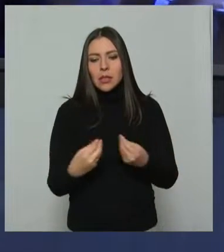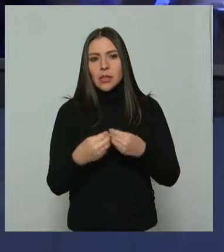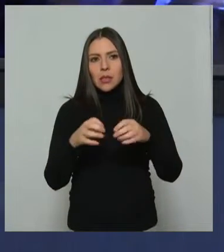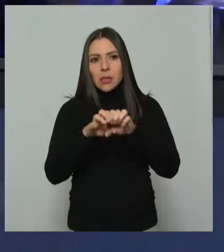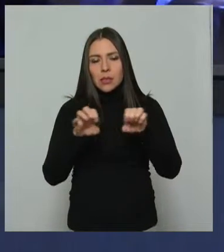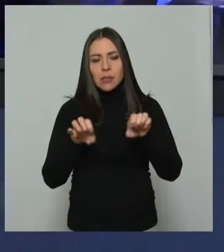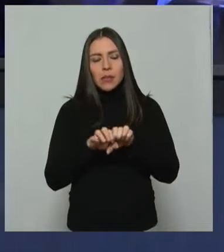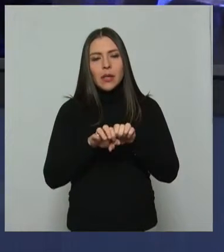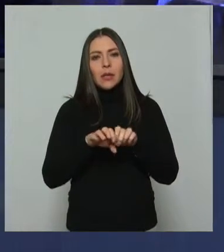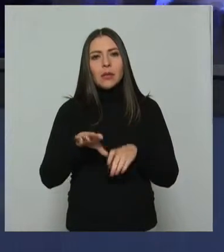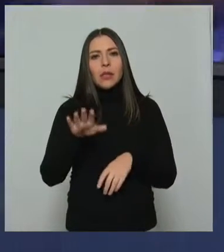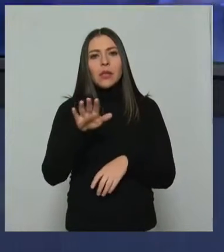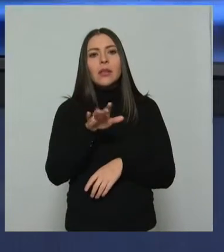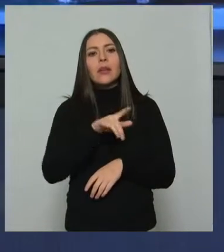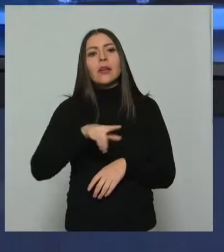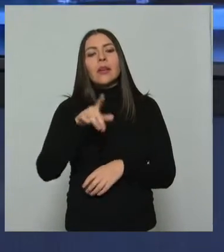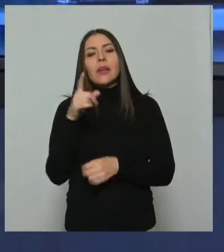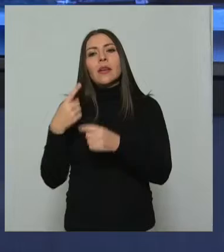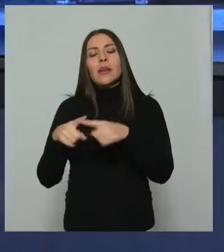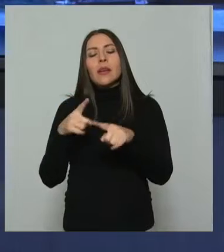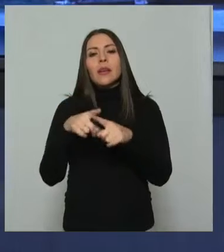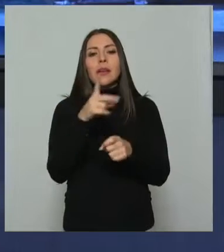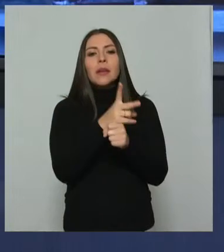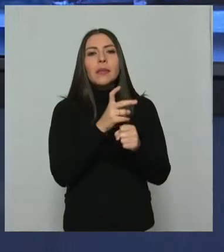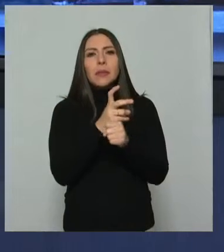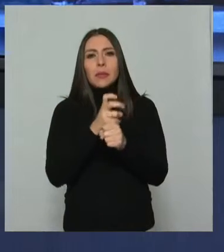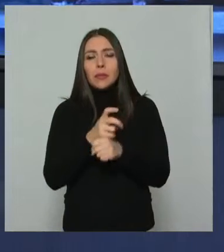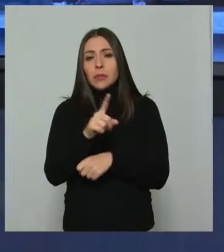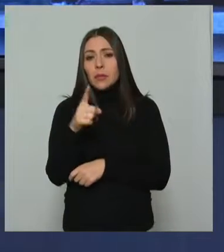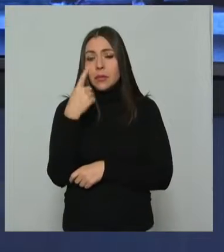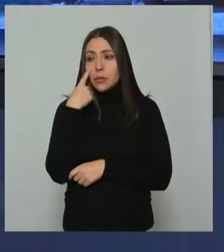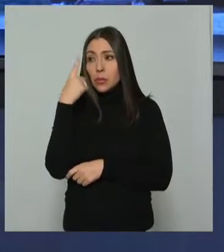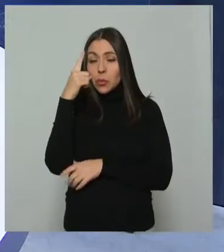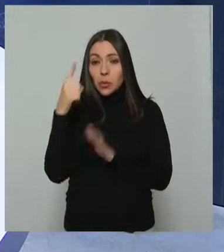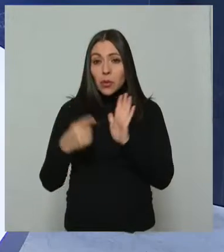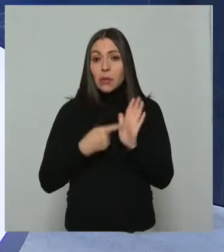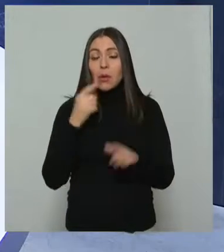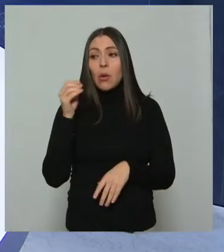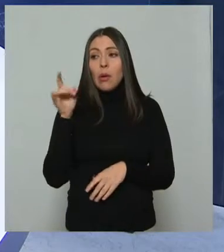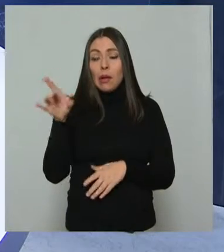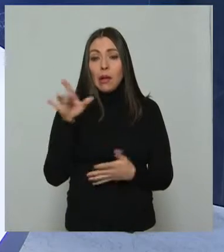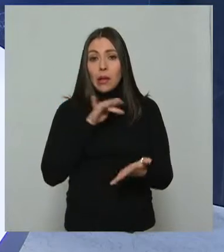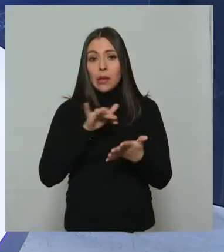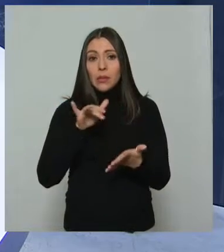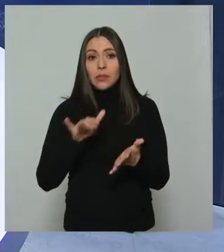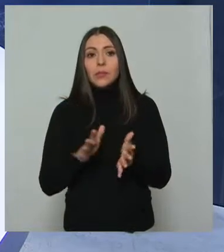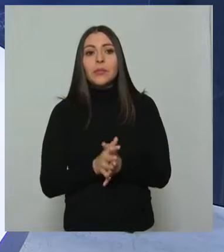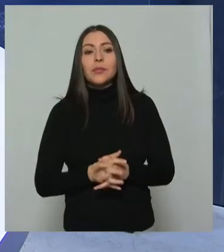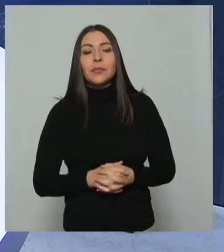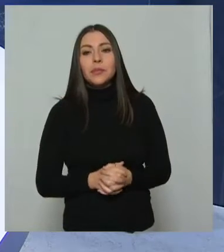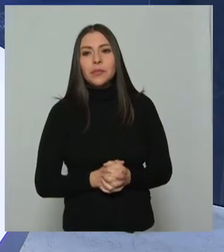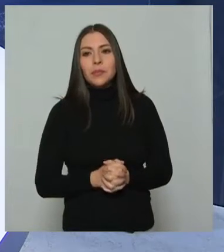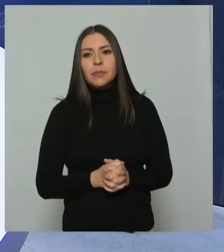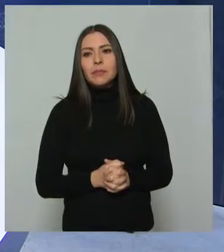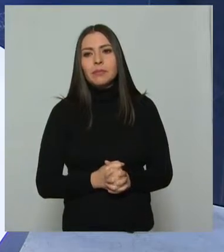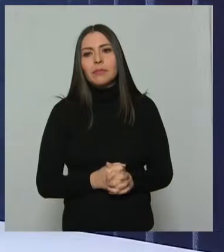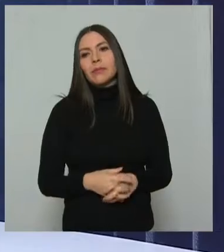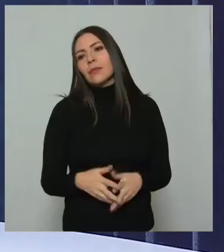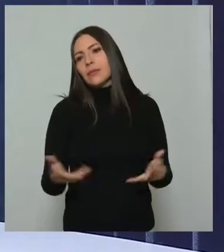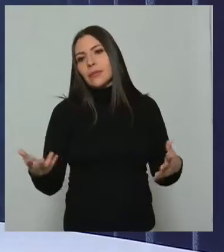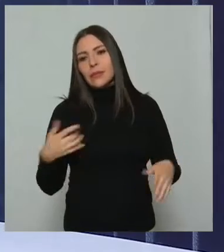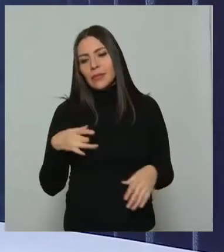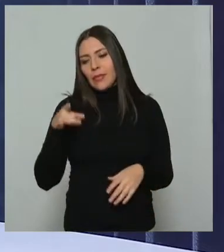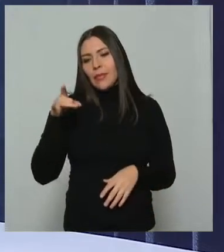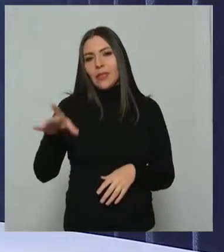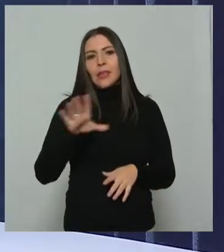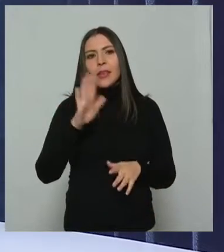algunos invitados. ¿Tú la has visto alguna vez o la has leído? ¿La vida es sueño? La vida es Calderón sueño. de la... Claro, o sea,